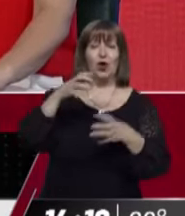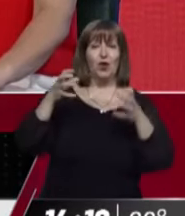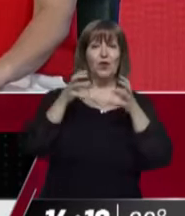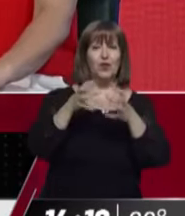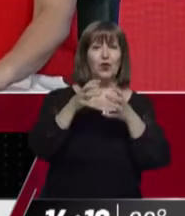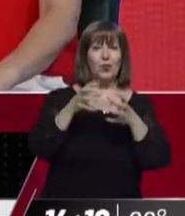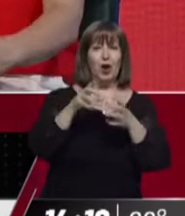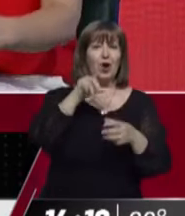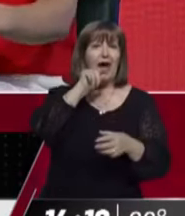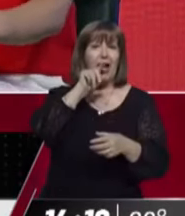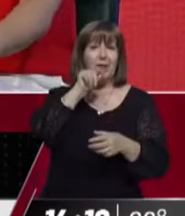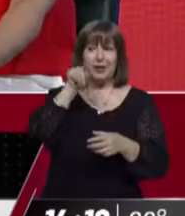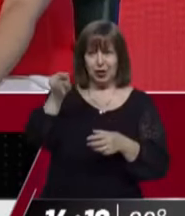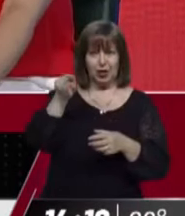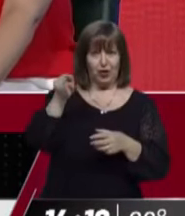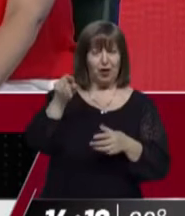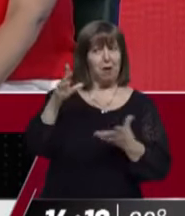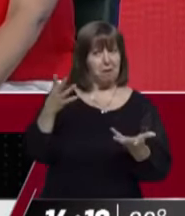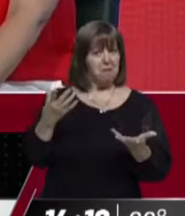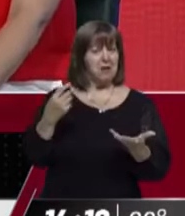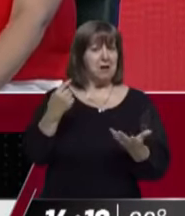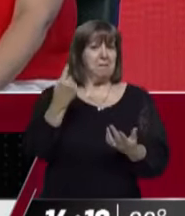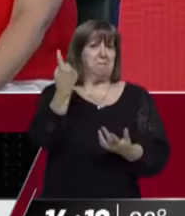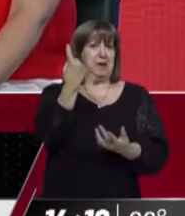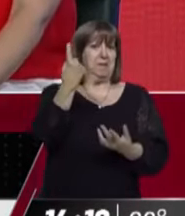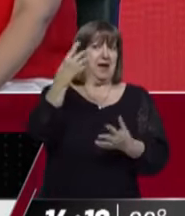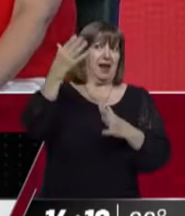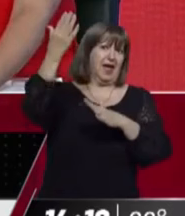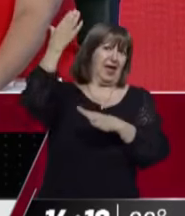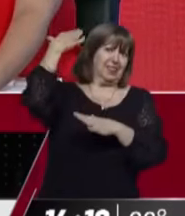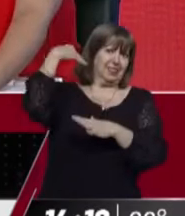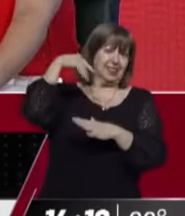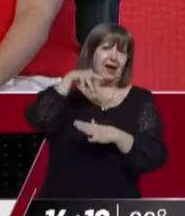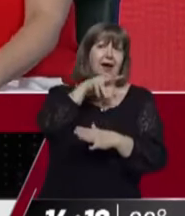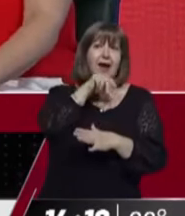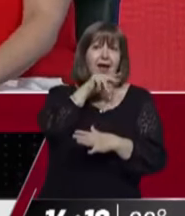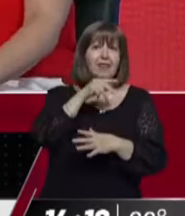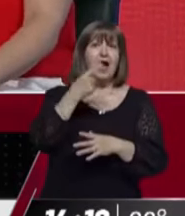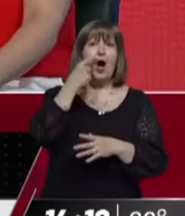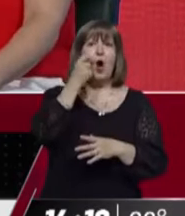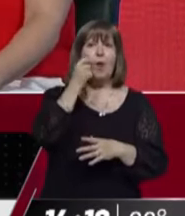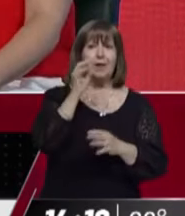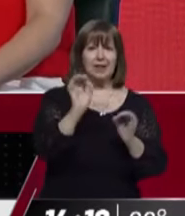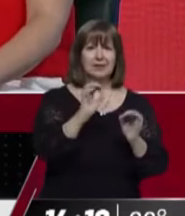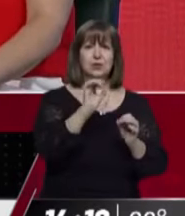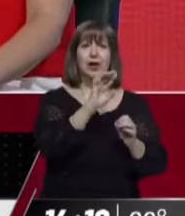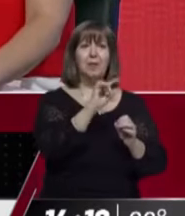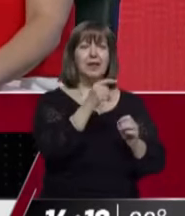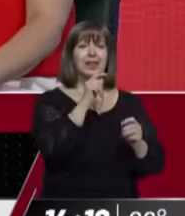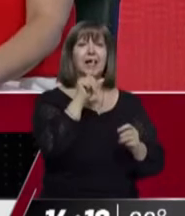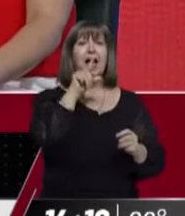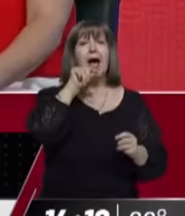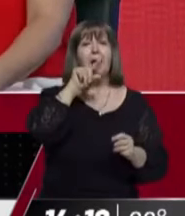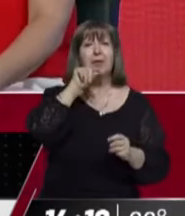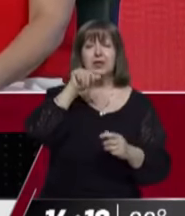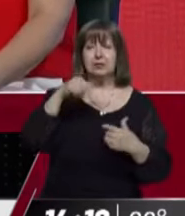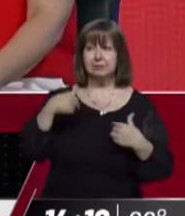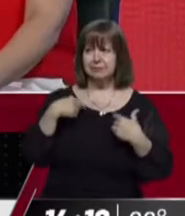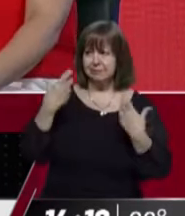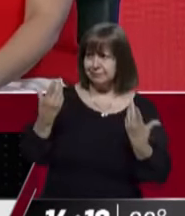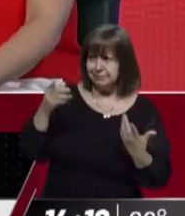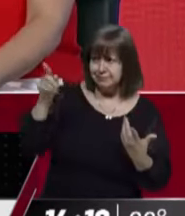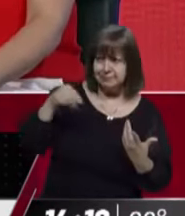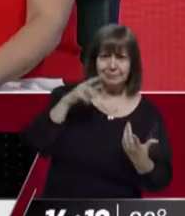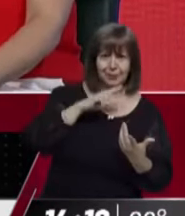había muy pocas, ahora ya está más acompañada. ¿Y por qué decidimos tocar hoy este tema? Obviamente, Día Internacional de la Mujer,